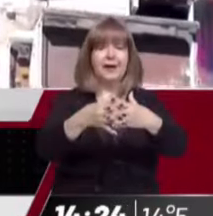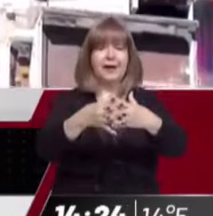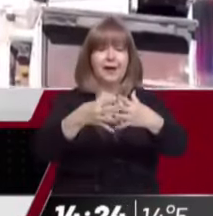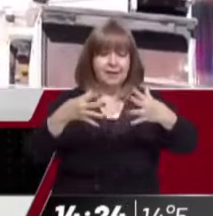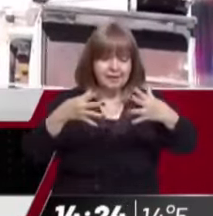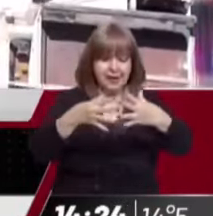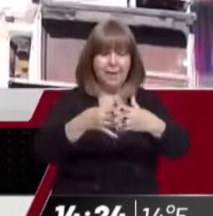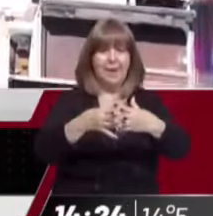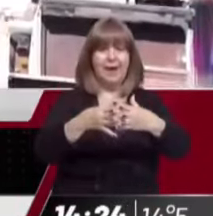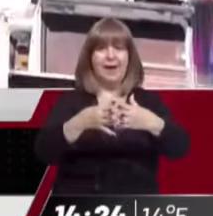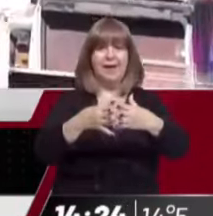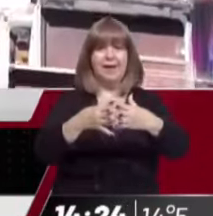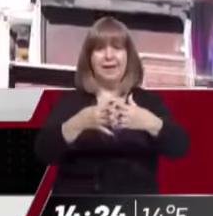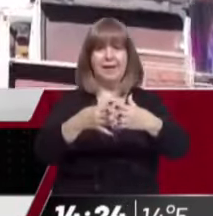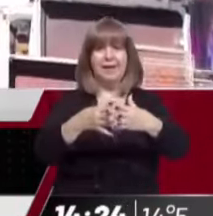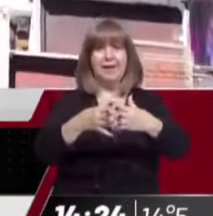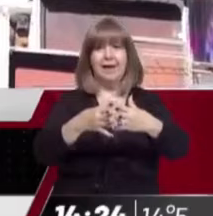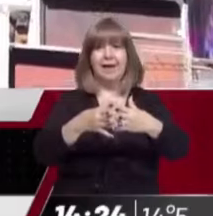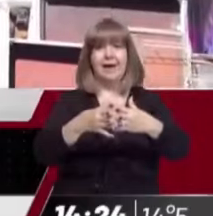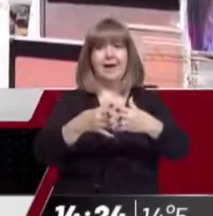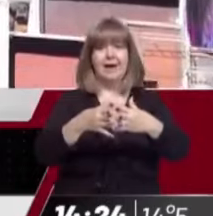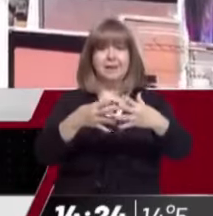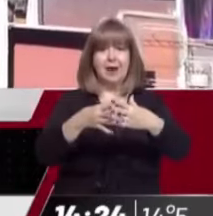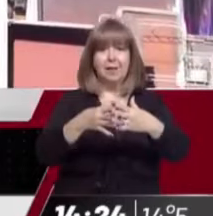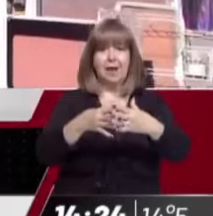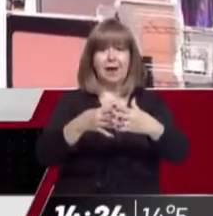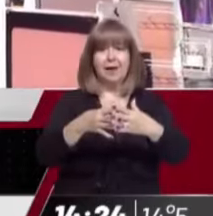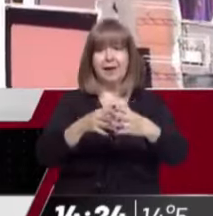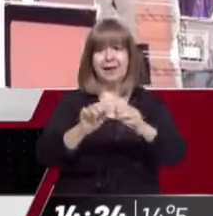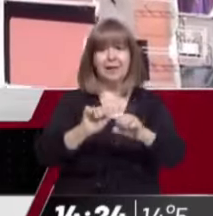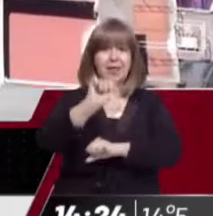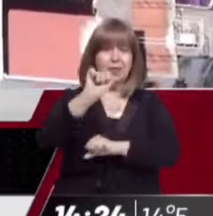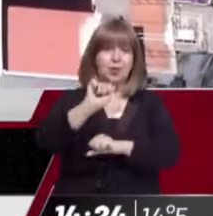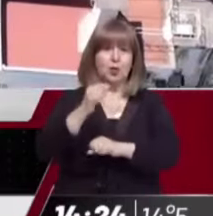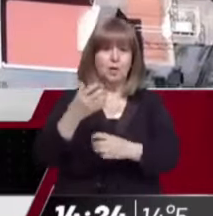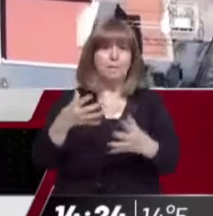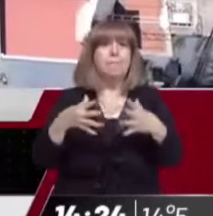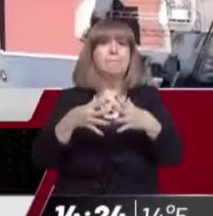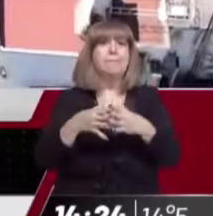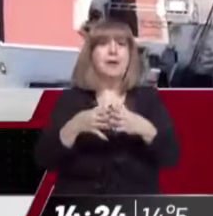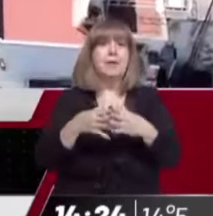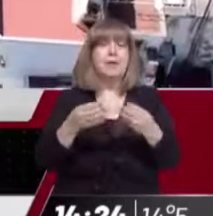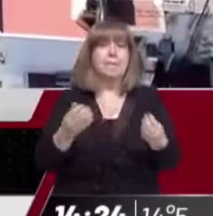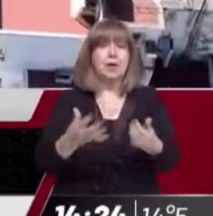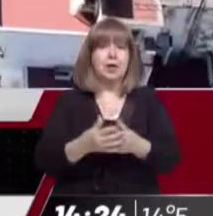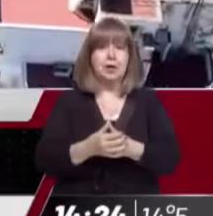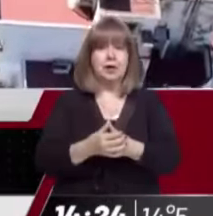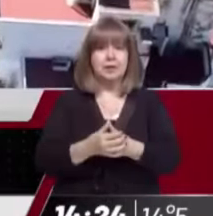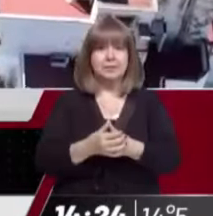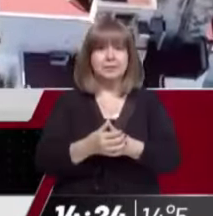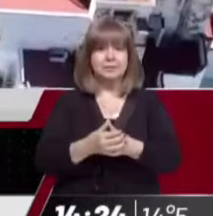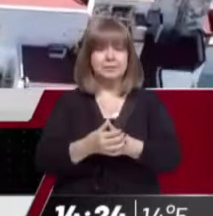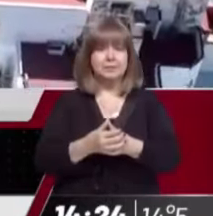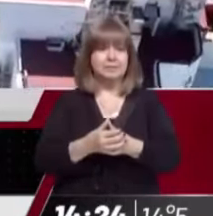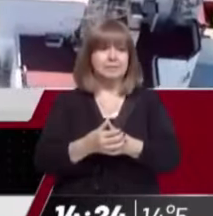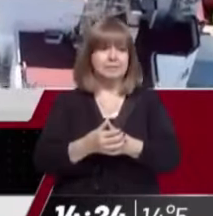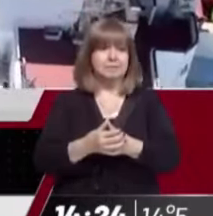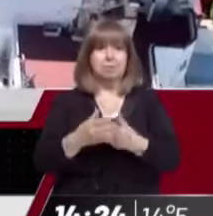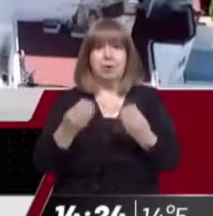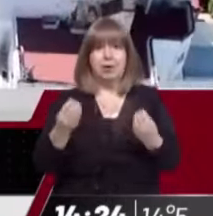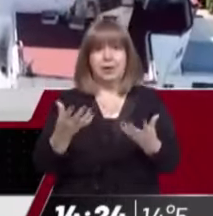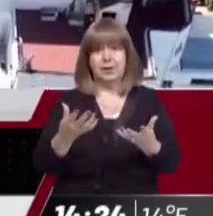el egreso, onda, dificultarles aún más el que puedan salir de la carrera, quizás sumarle 2 años más porque pusimos una carrera más